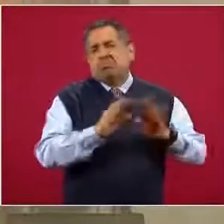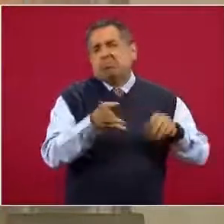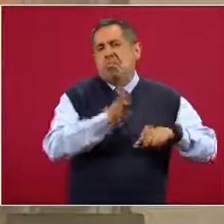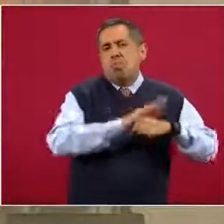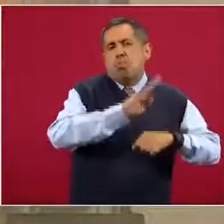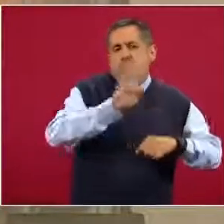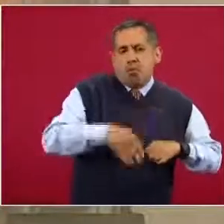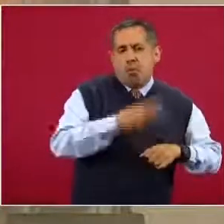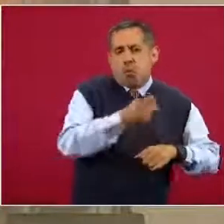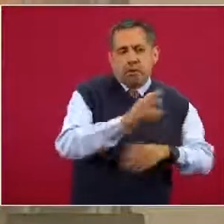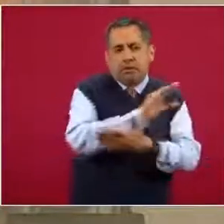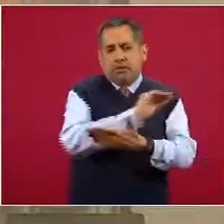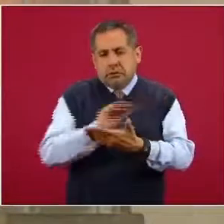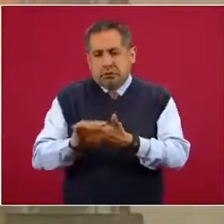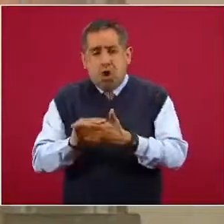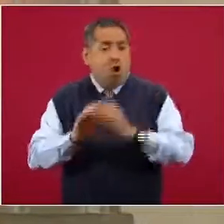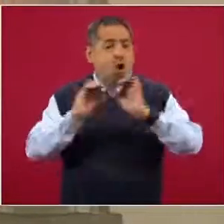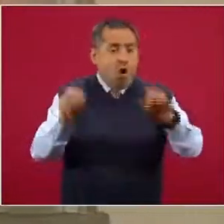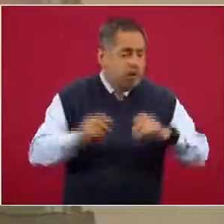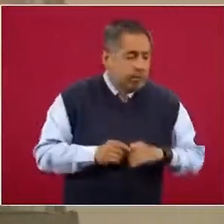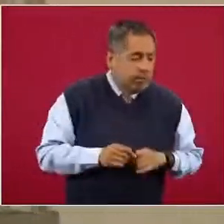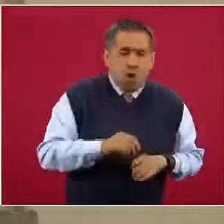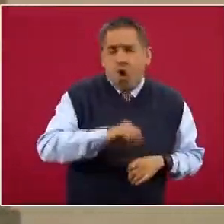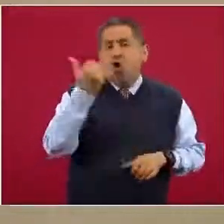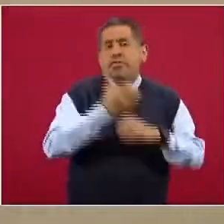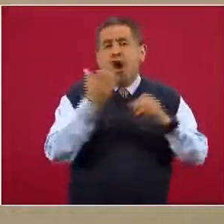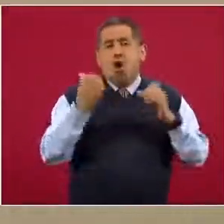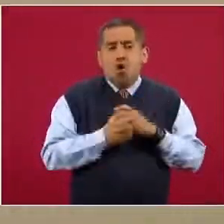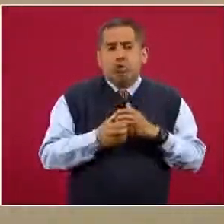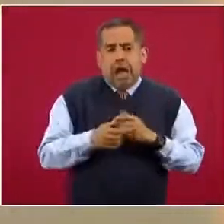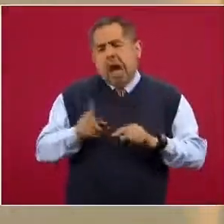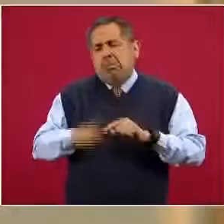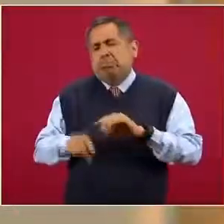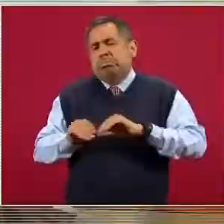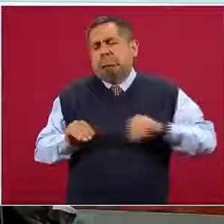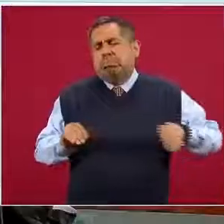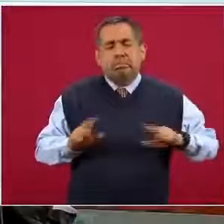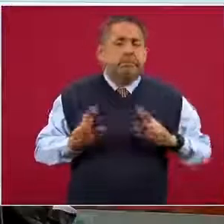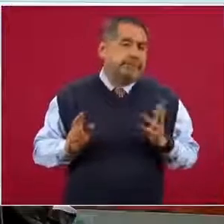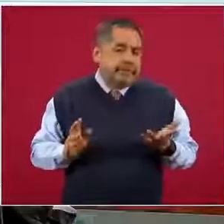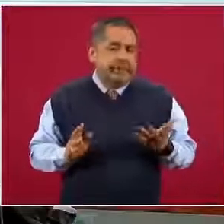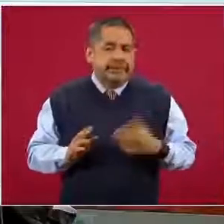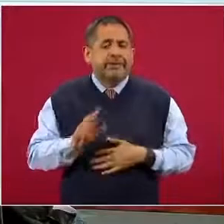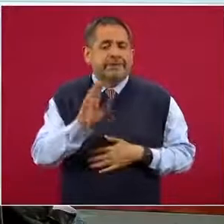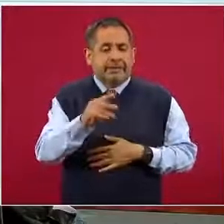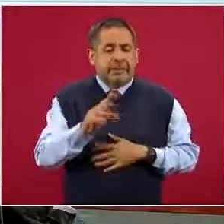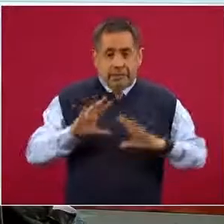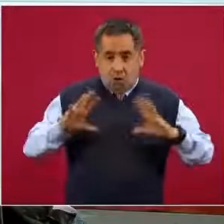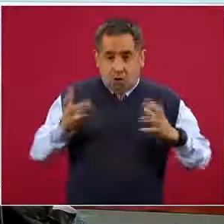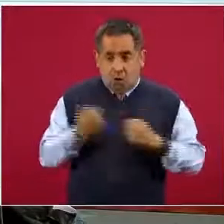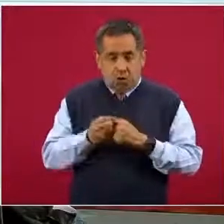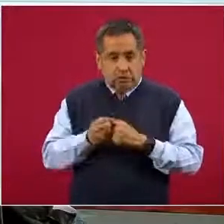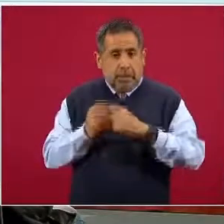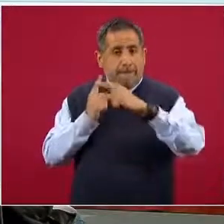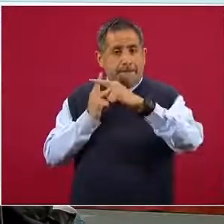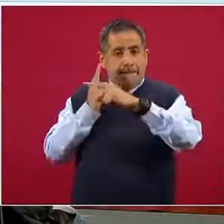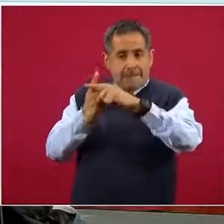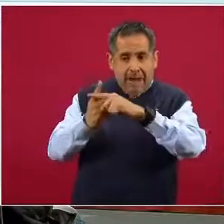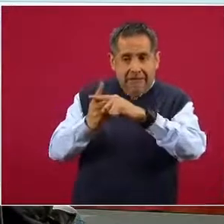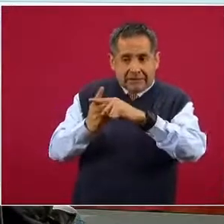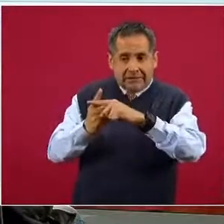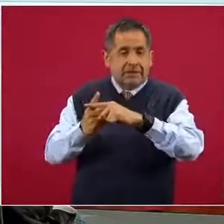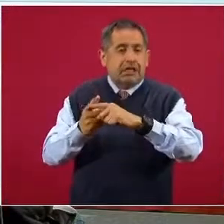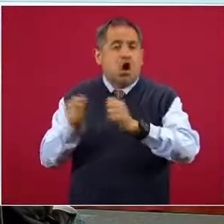sean descartadas y ya no formen parte de la estadística. Pero entonces, cuando sumamos los dos primeros datos que hasta el